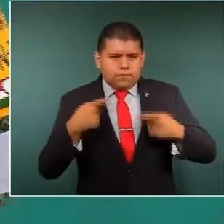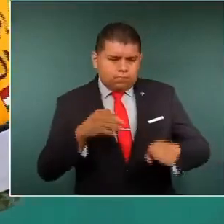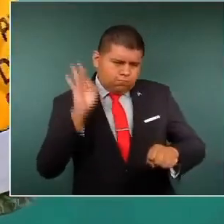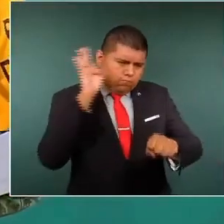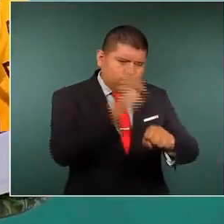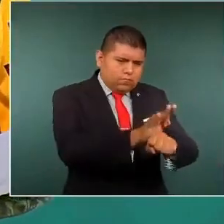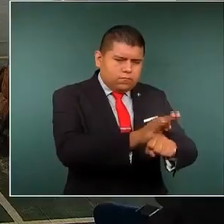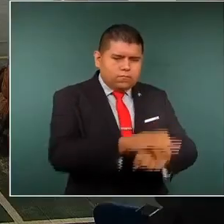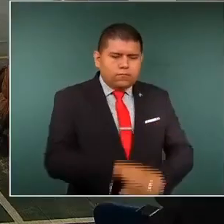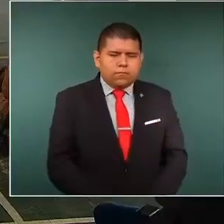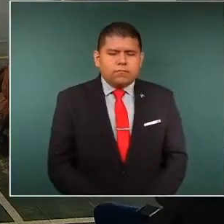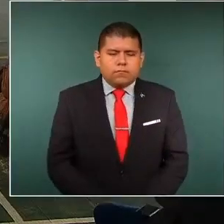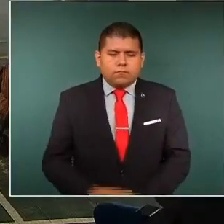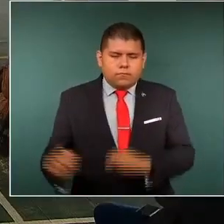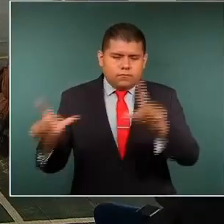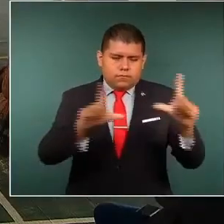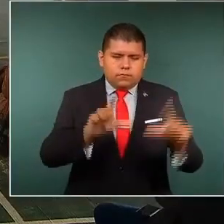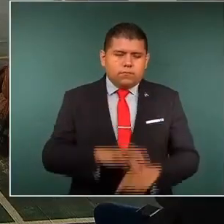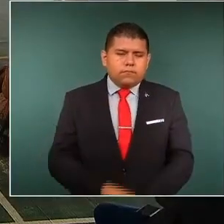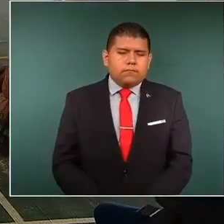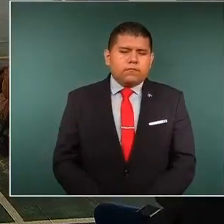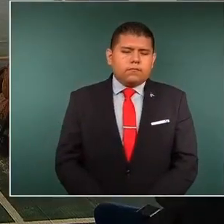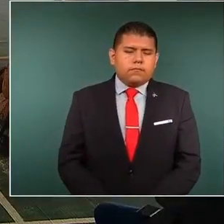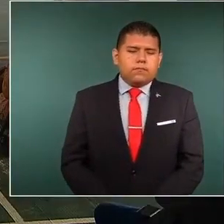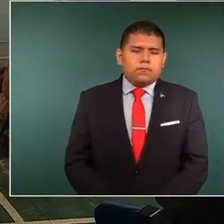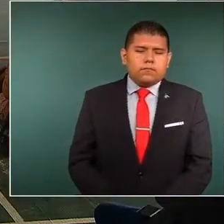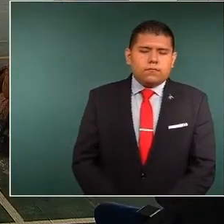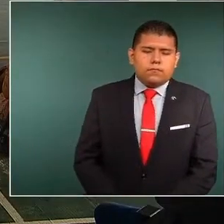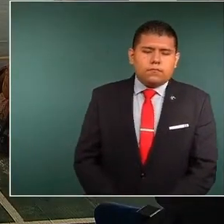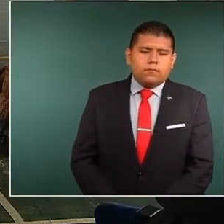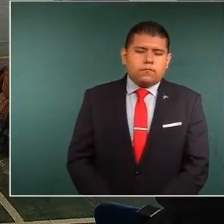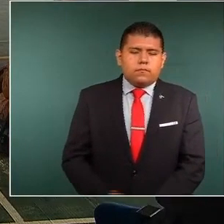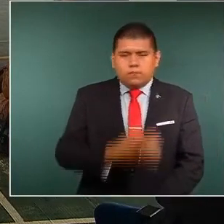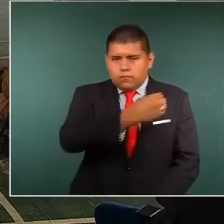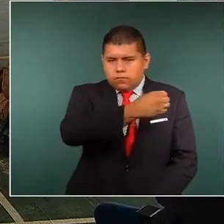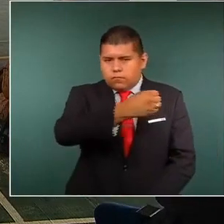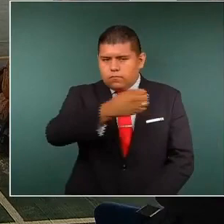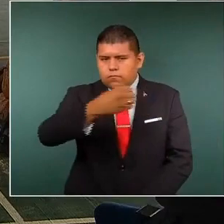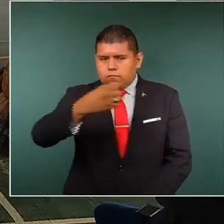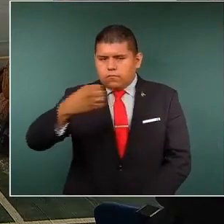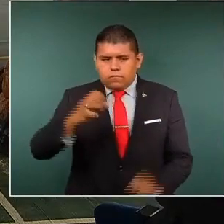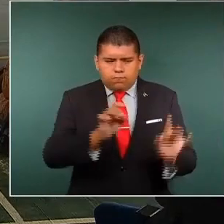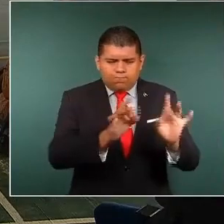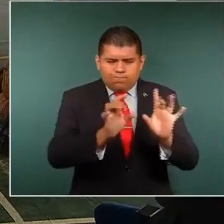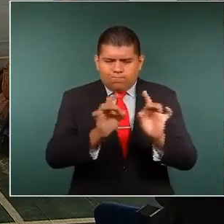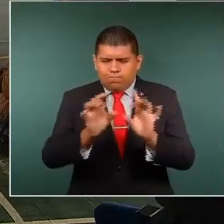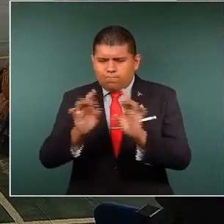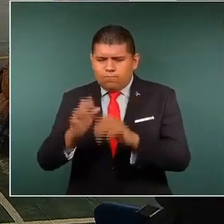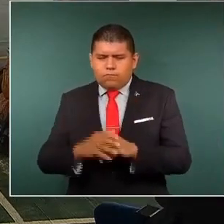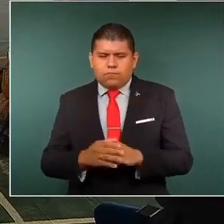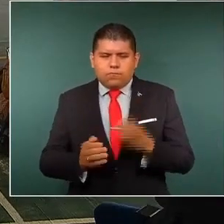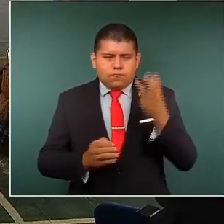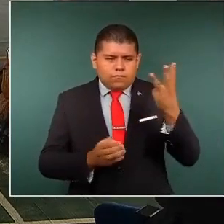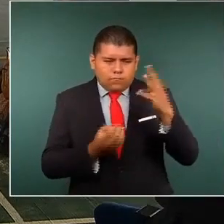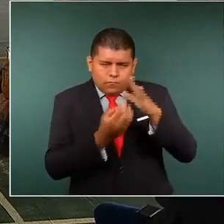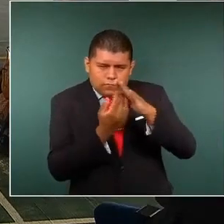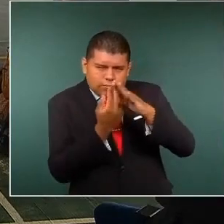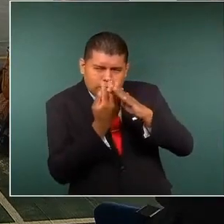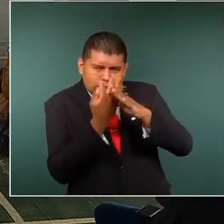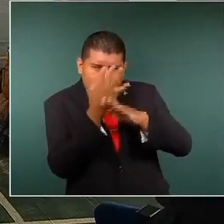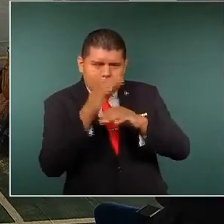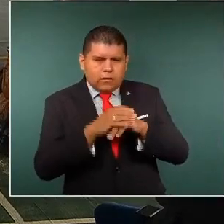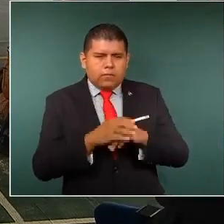municipios. Adelante. Esta es la secuencia de los eventos. A las 3 de la mañana se inicia